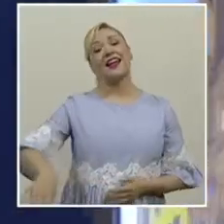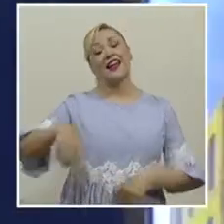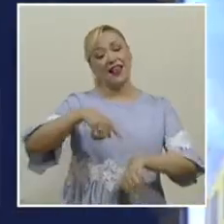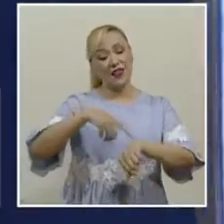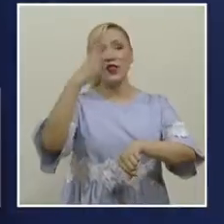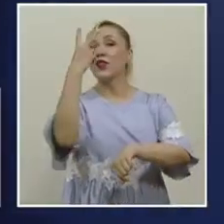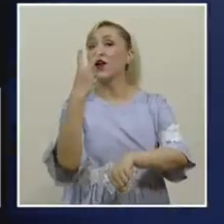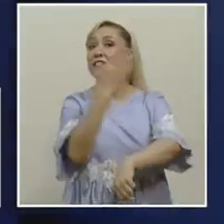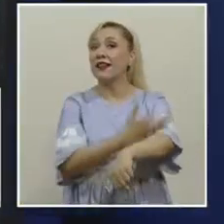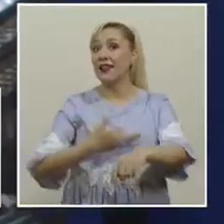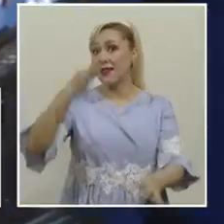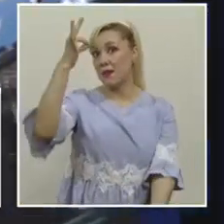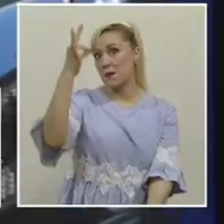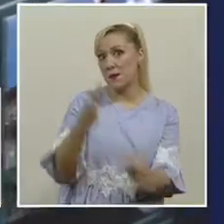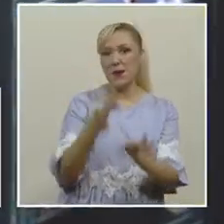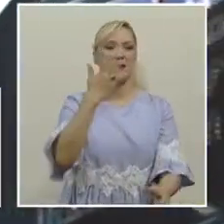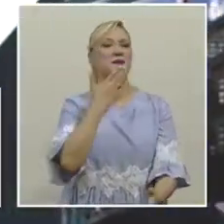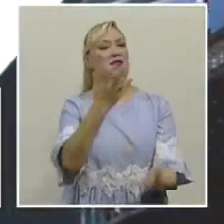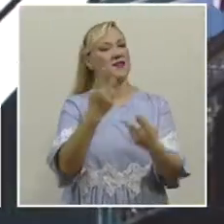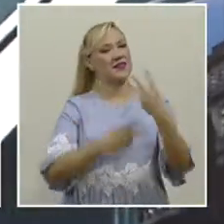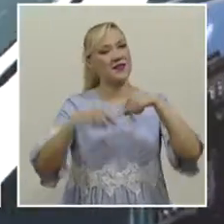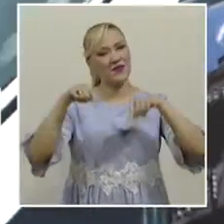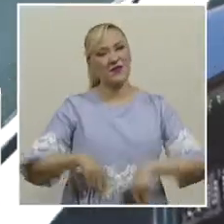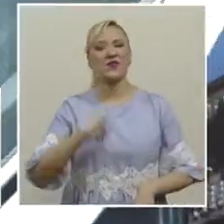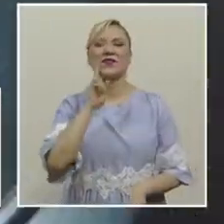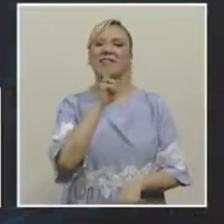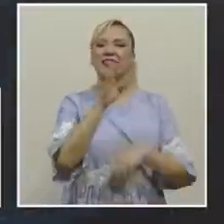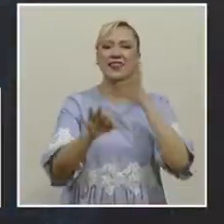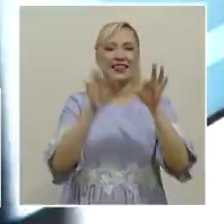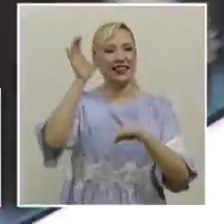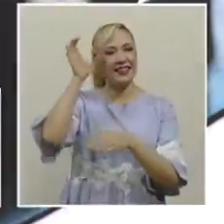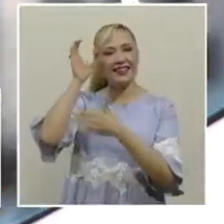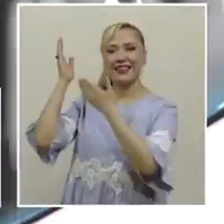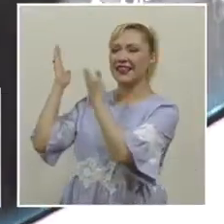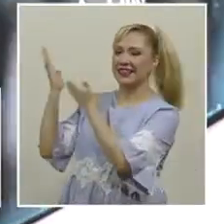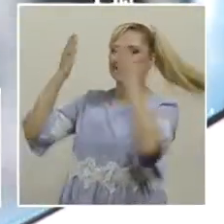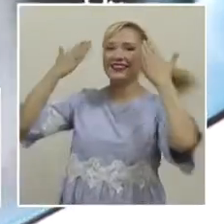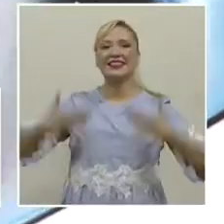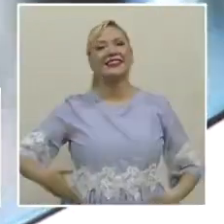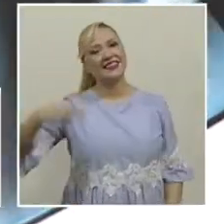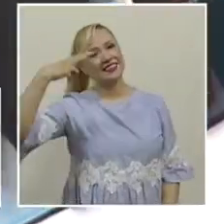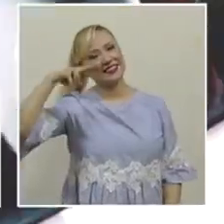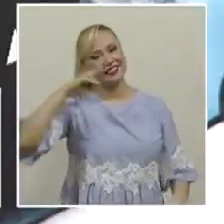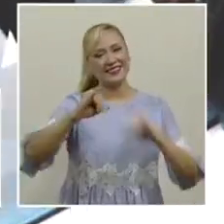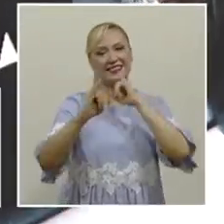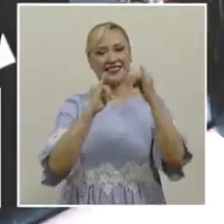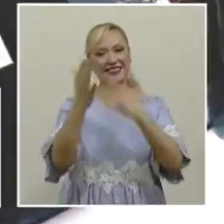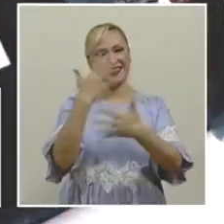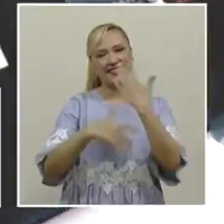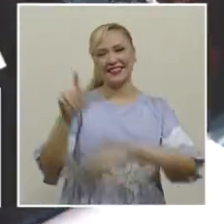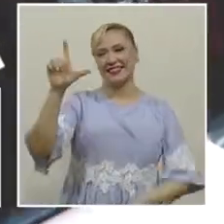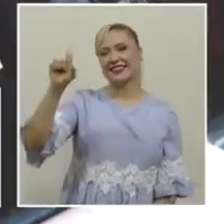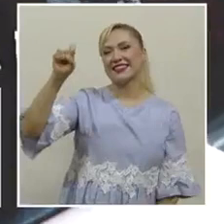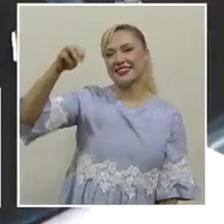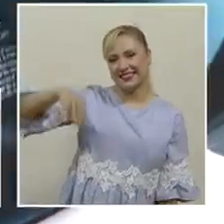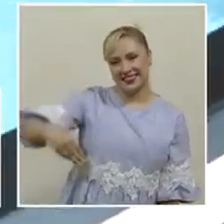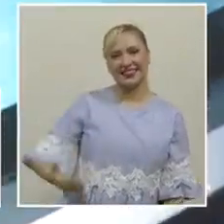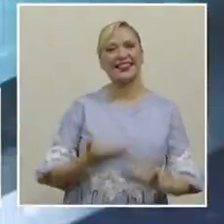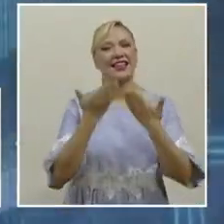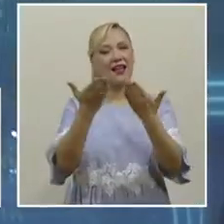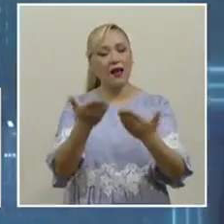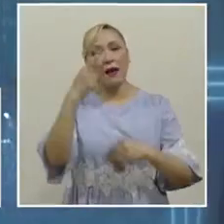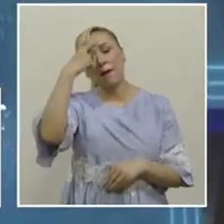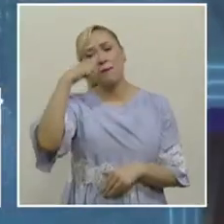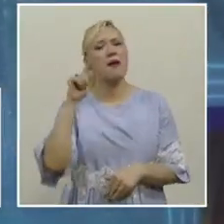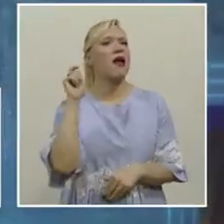14 horas en punto, bienvenidos a este corte informativo. Citlali Pérez y Nidia Díaz en la interpretación en lengua de señas mexicana.